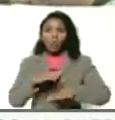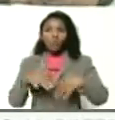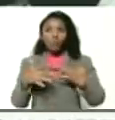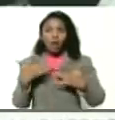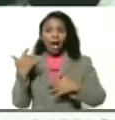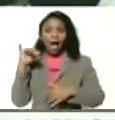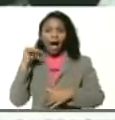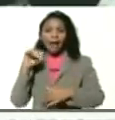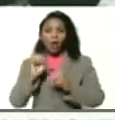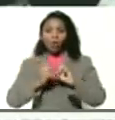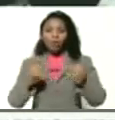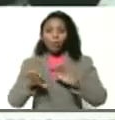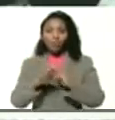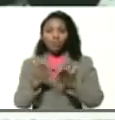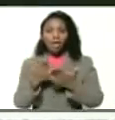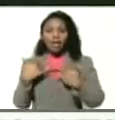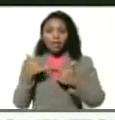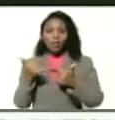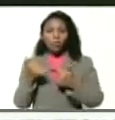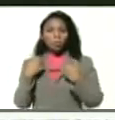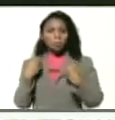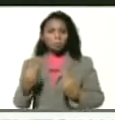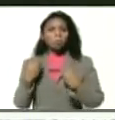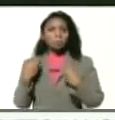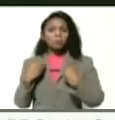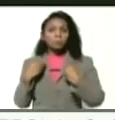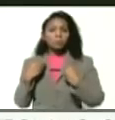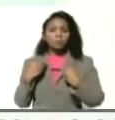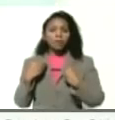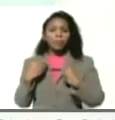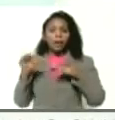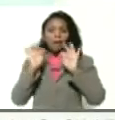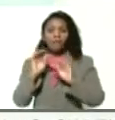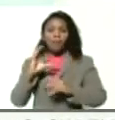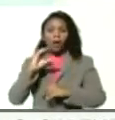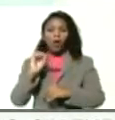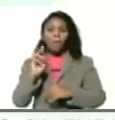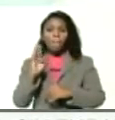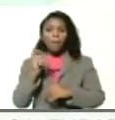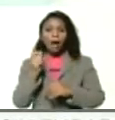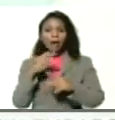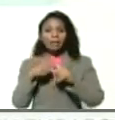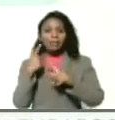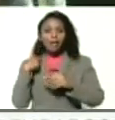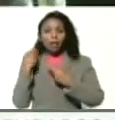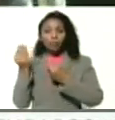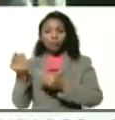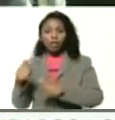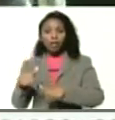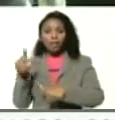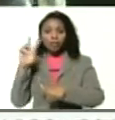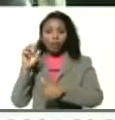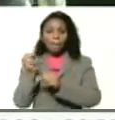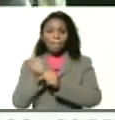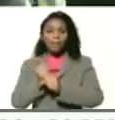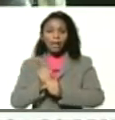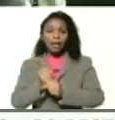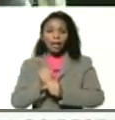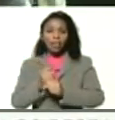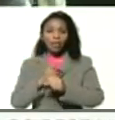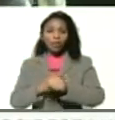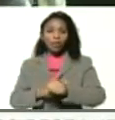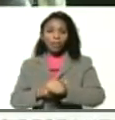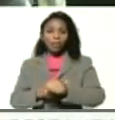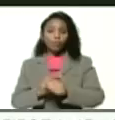cuenta la organización mundial de la salud para que el mecanismo cobas la entrega venezuela ahora estamos a la espera de los tiempos